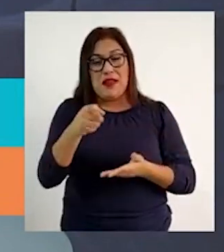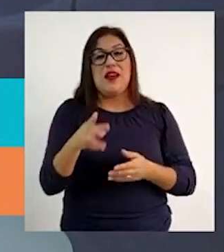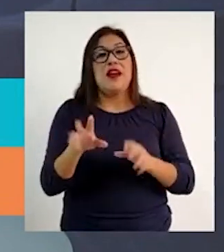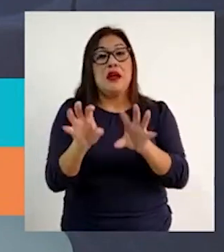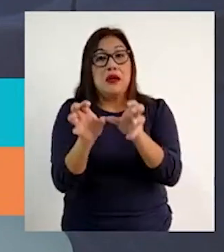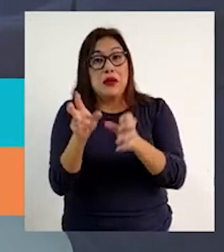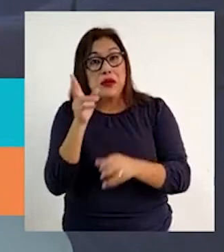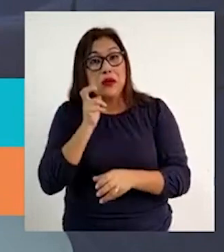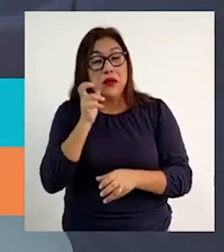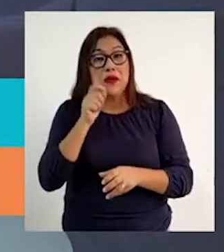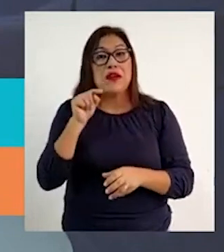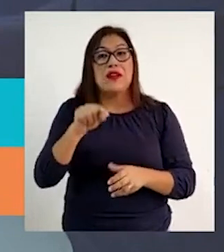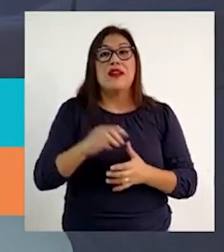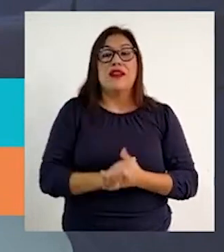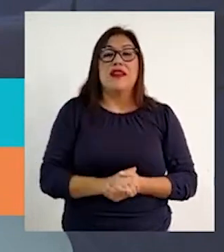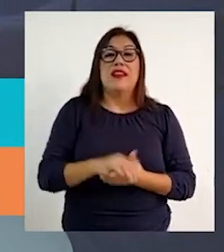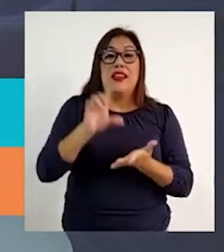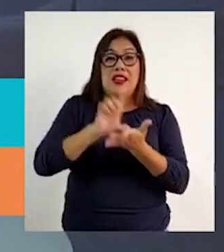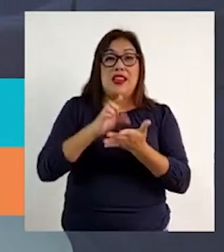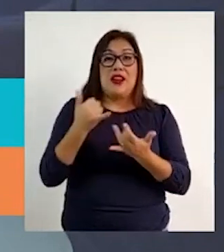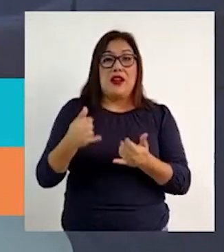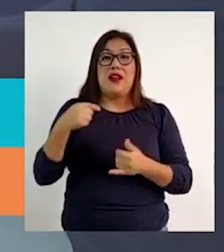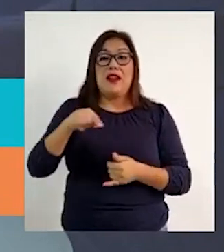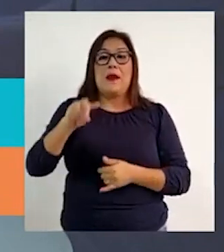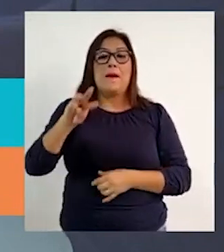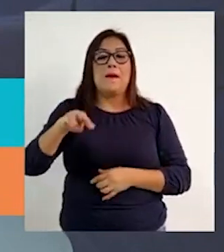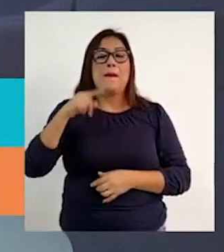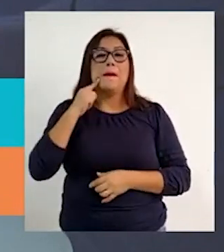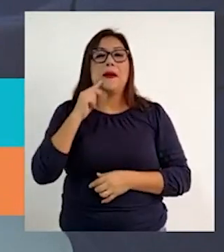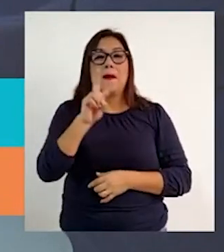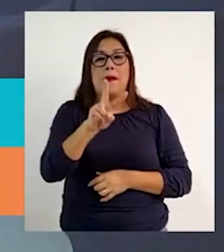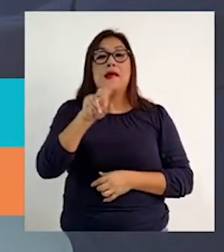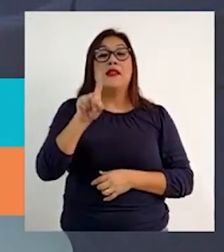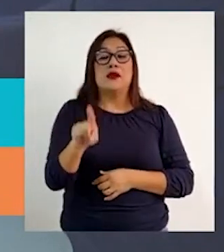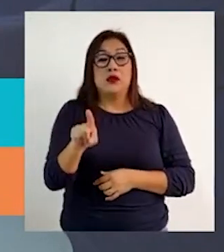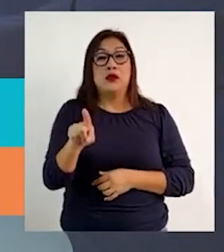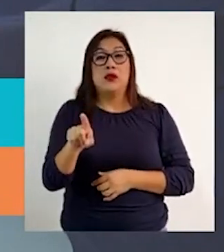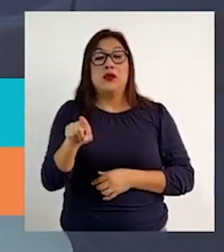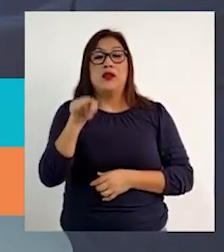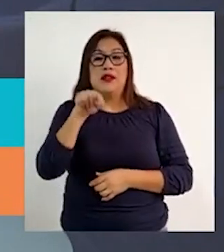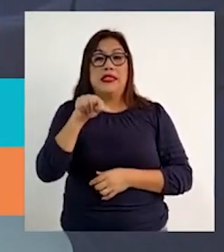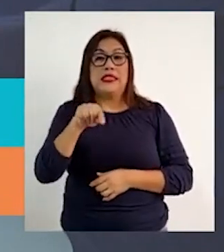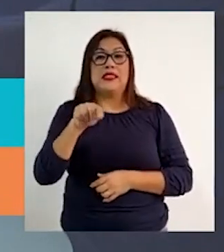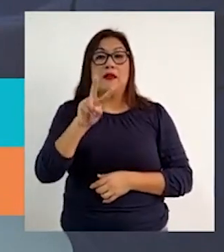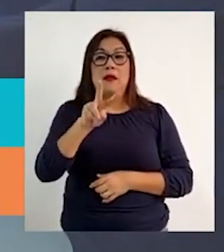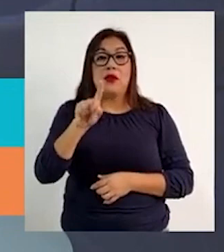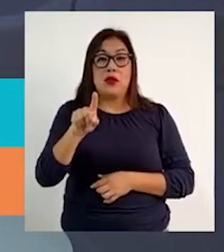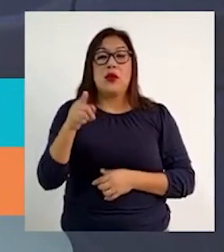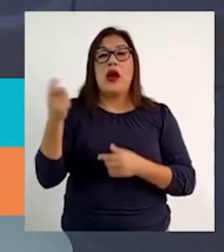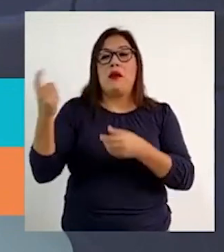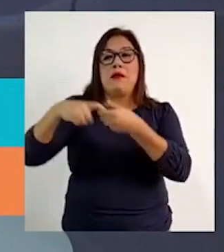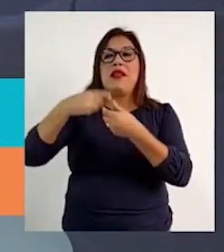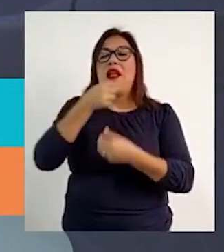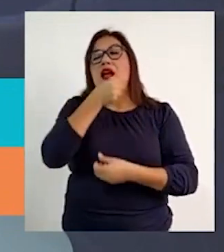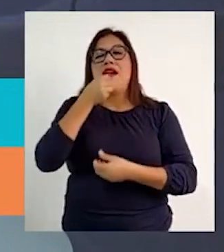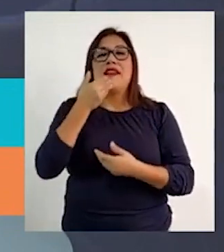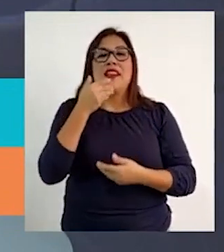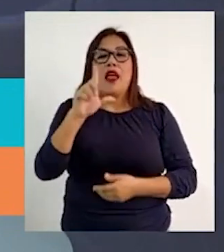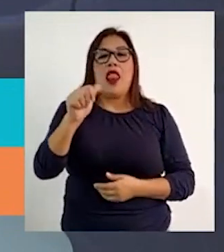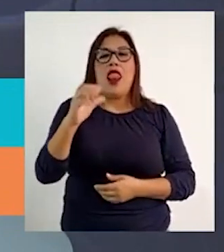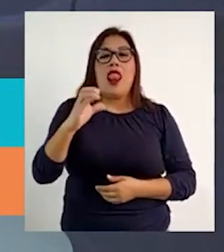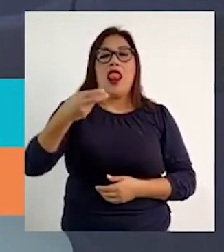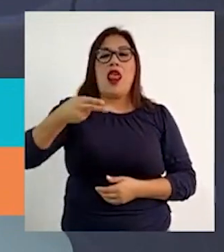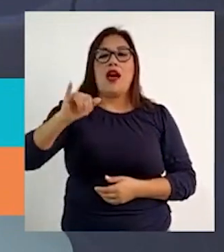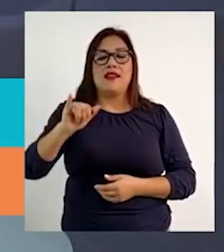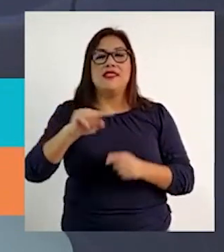concierto que vamos a hacer en Lima. Este es el día miércoles 21 y efectivamente se presenta Lachi, se presenta Giseli Ramírez,